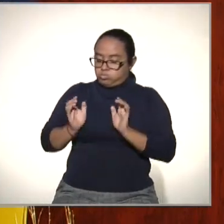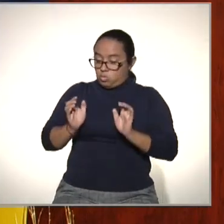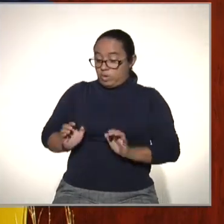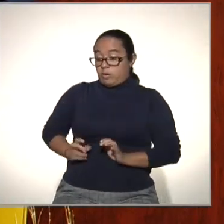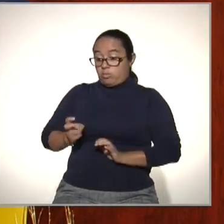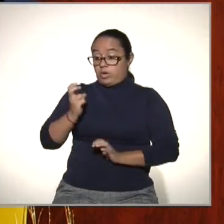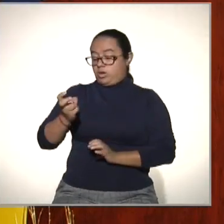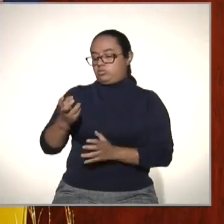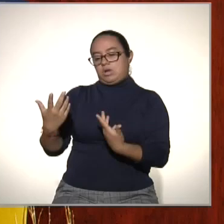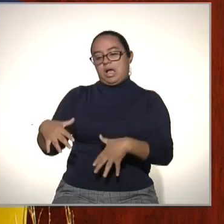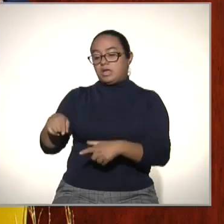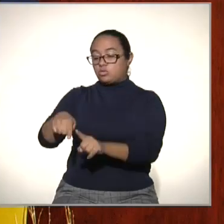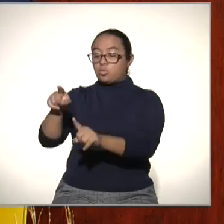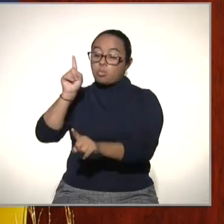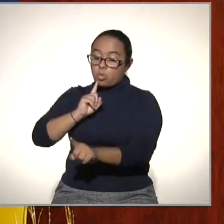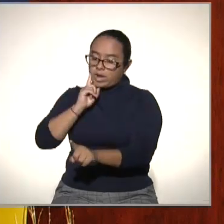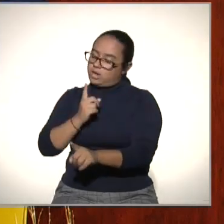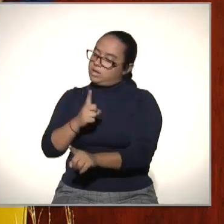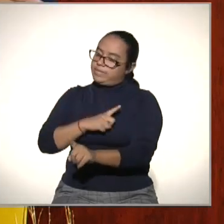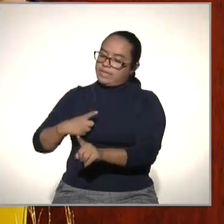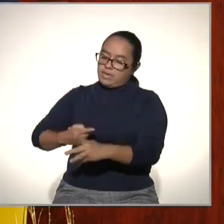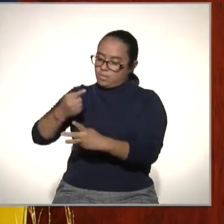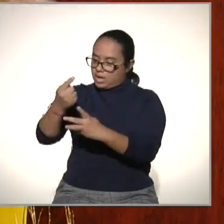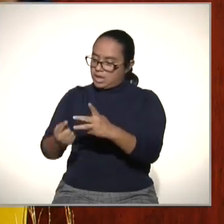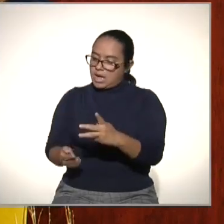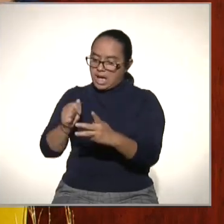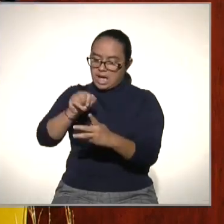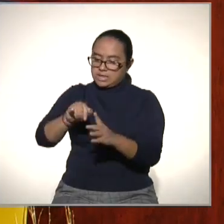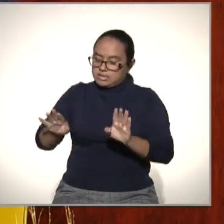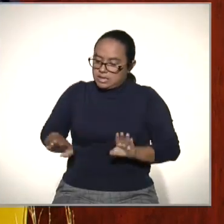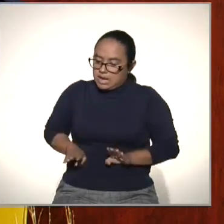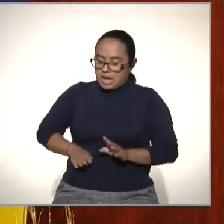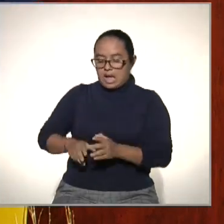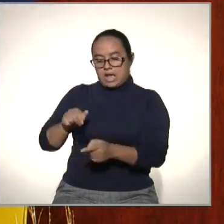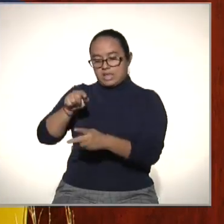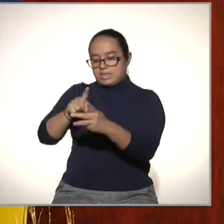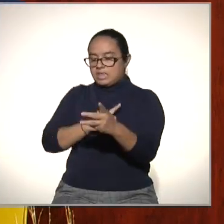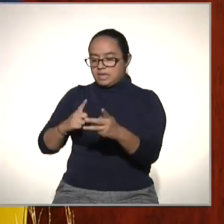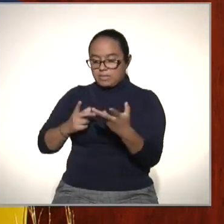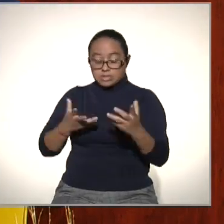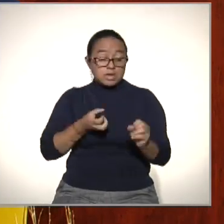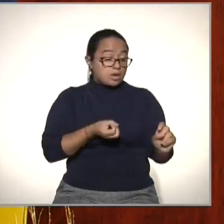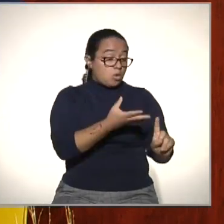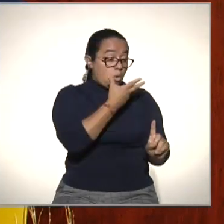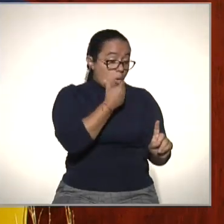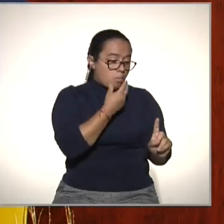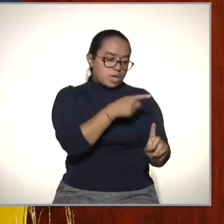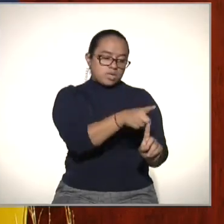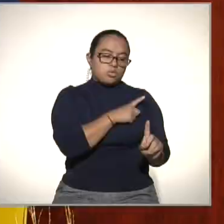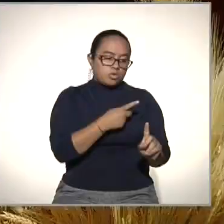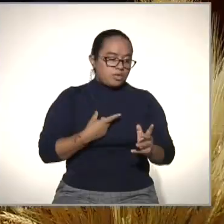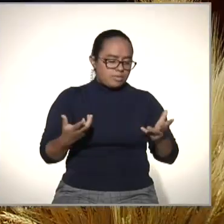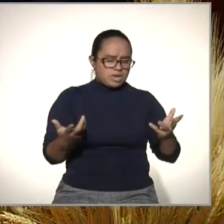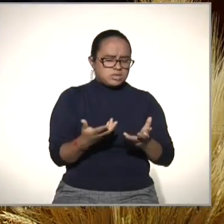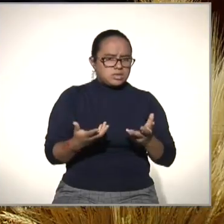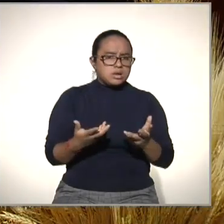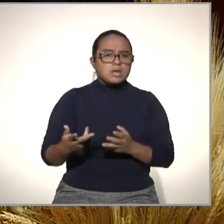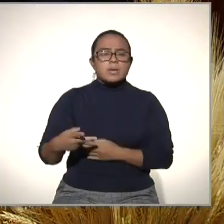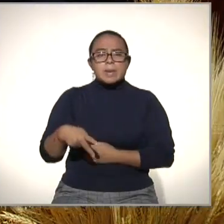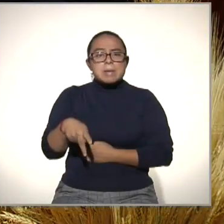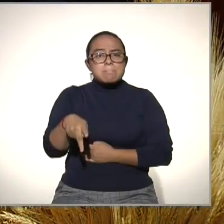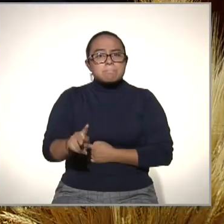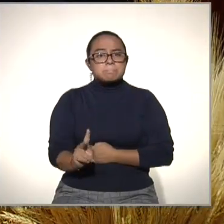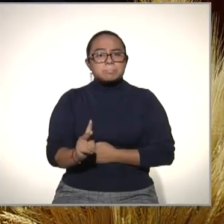cuerpos sobre la base de características anatómicas. Y esa interpretación de ninguna manera